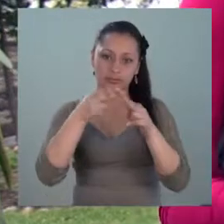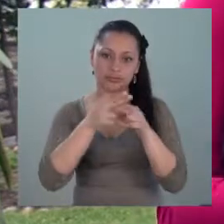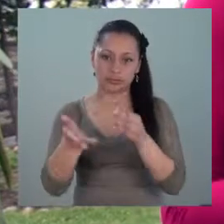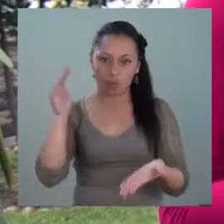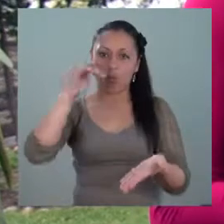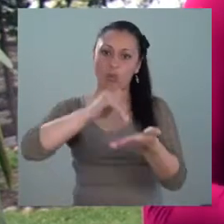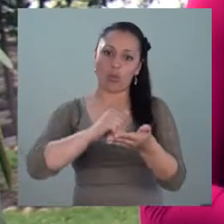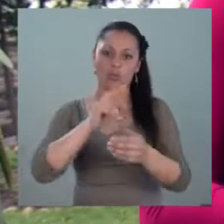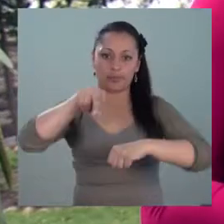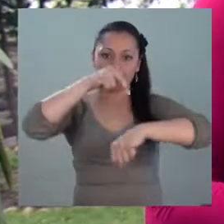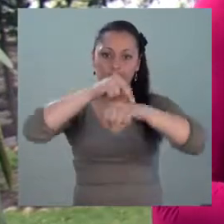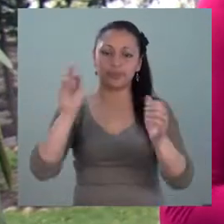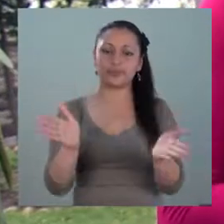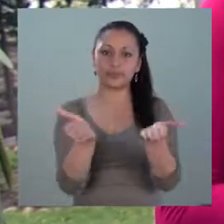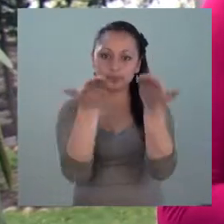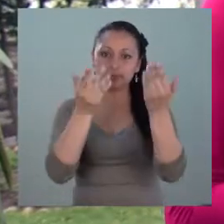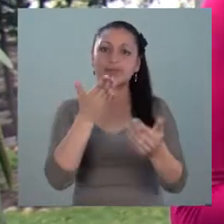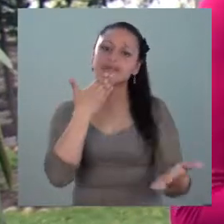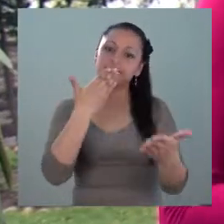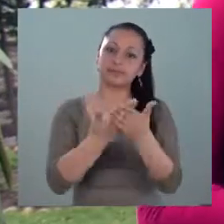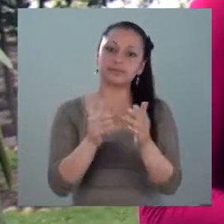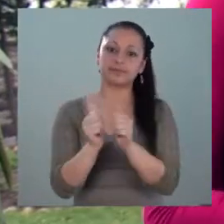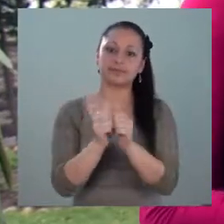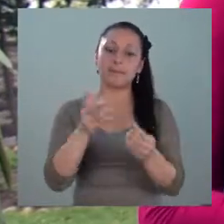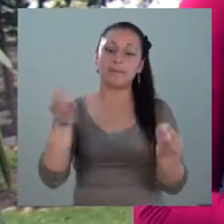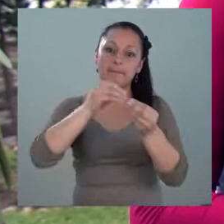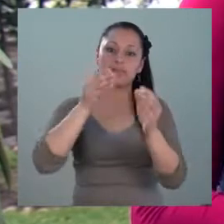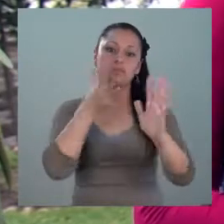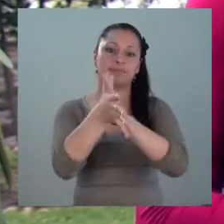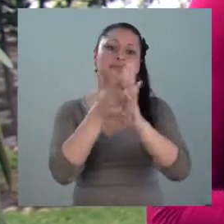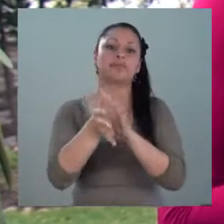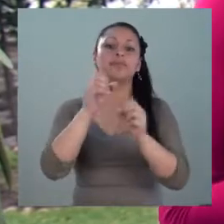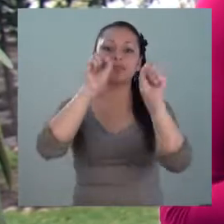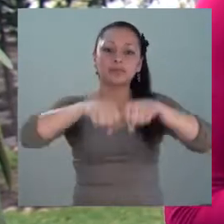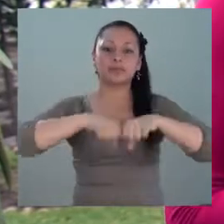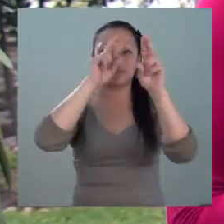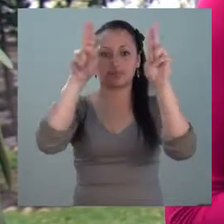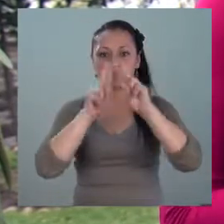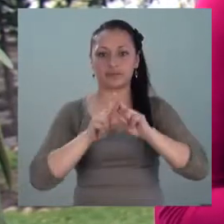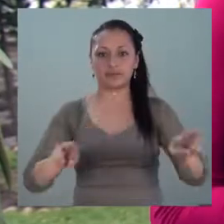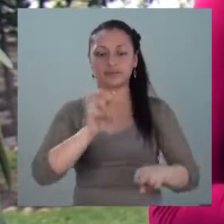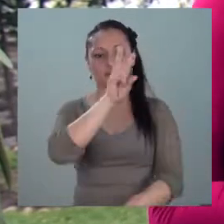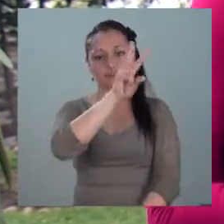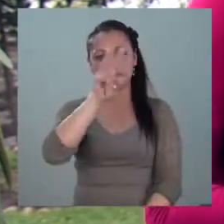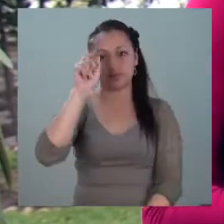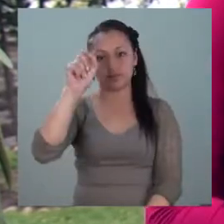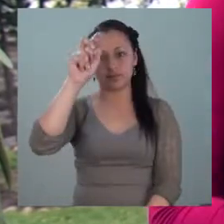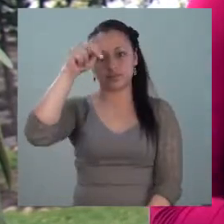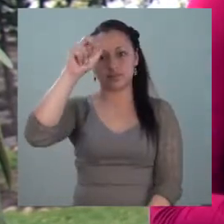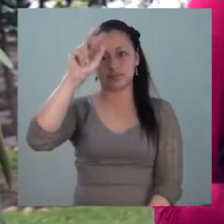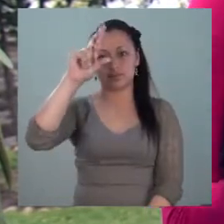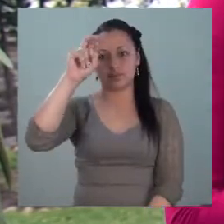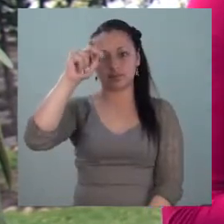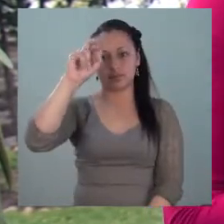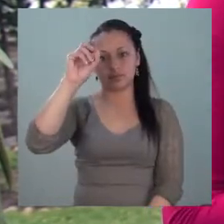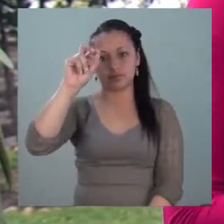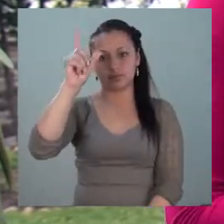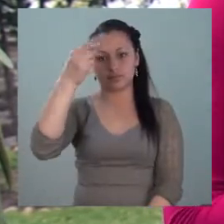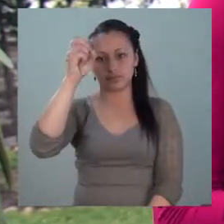Nos vemos en una próxima emisión de Nariño Mejor. Gracias por su amable compañía. Para más información, los invitamos a visitar nuestra página web